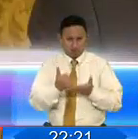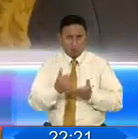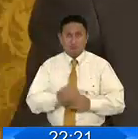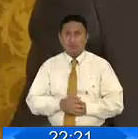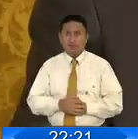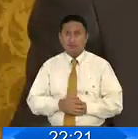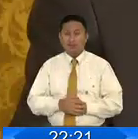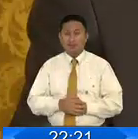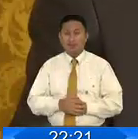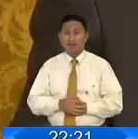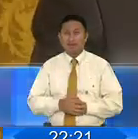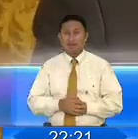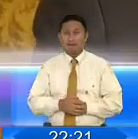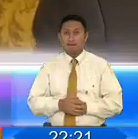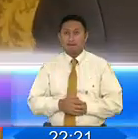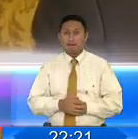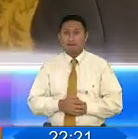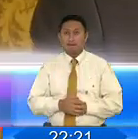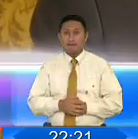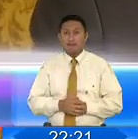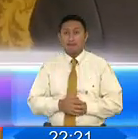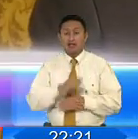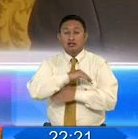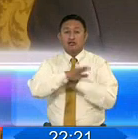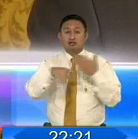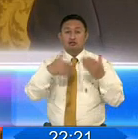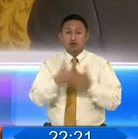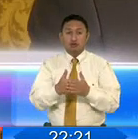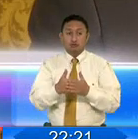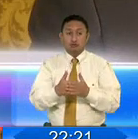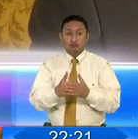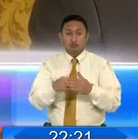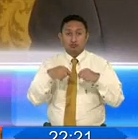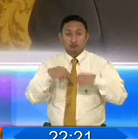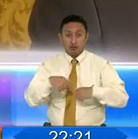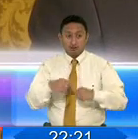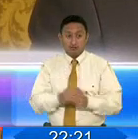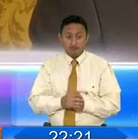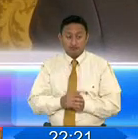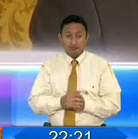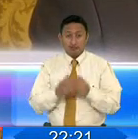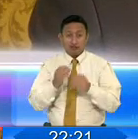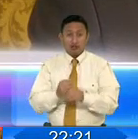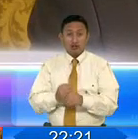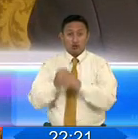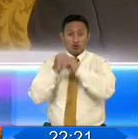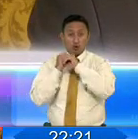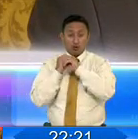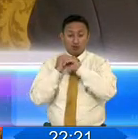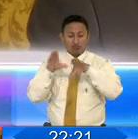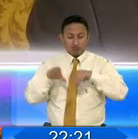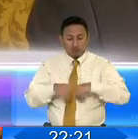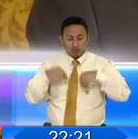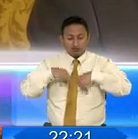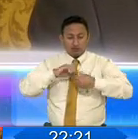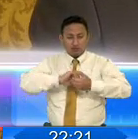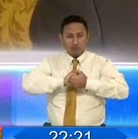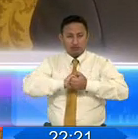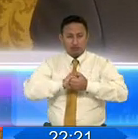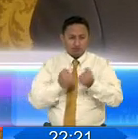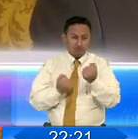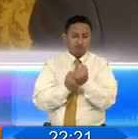un deber que asumamos el tiempo que vivimos en un clima de